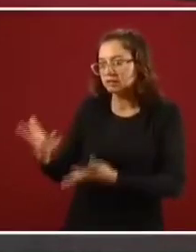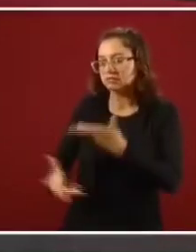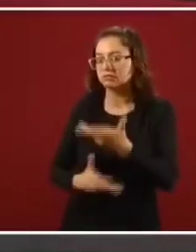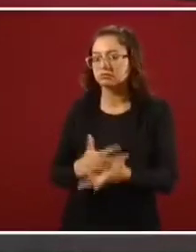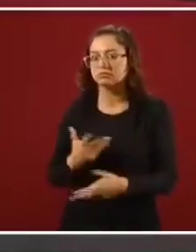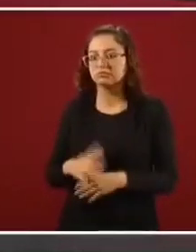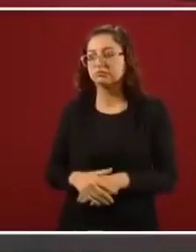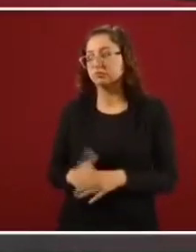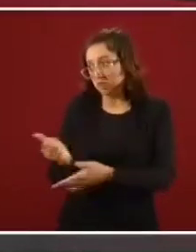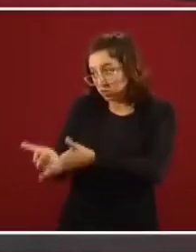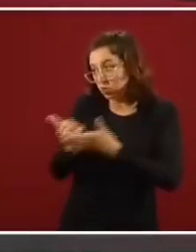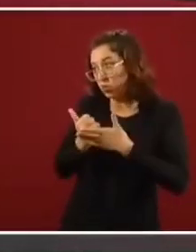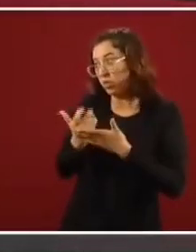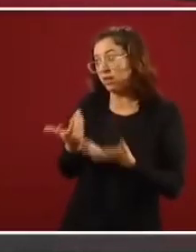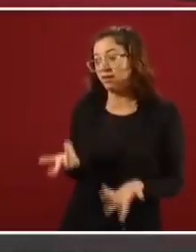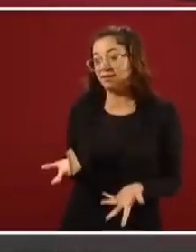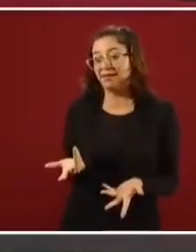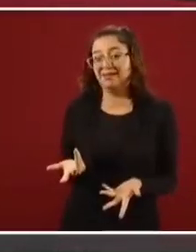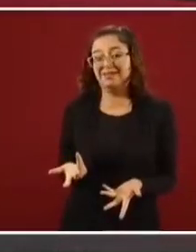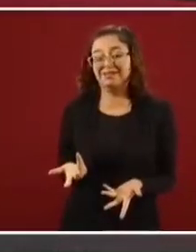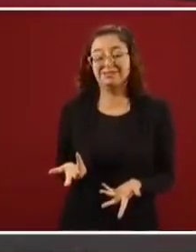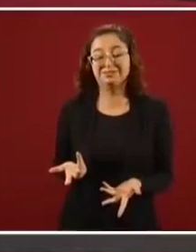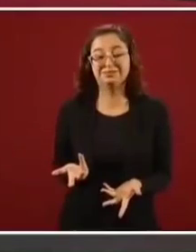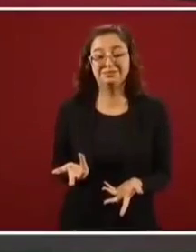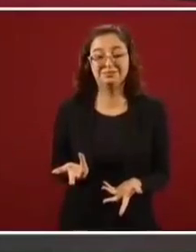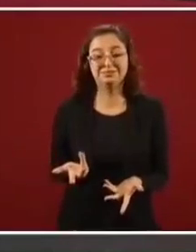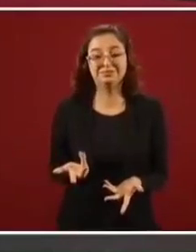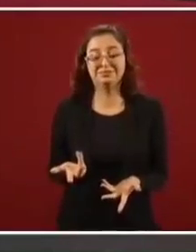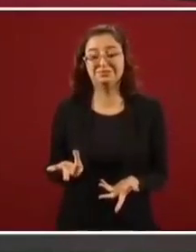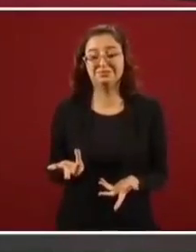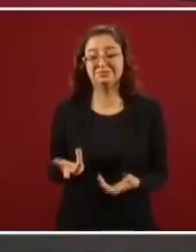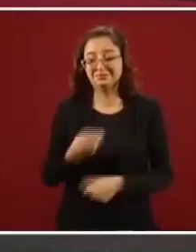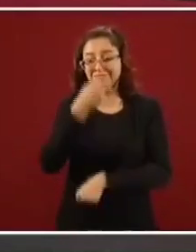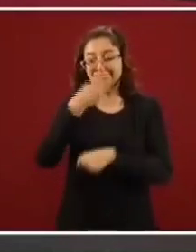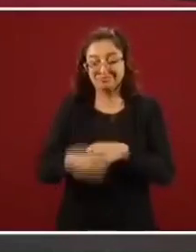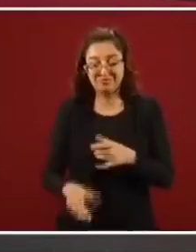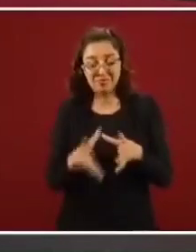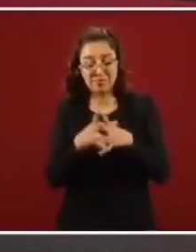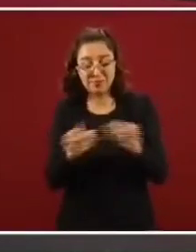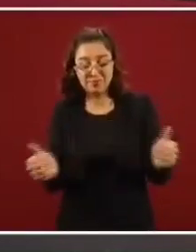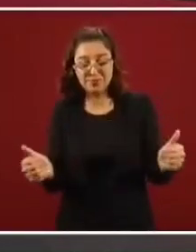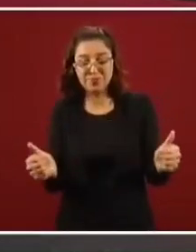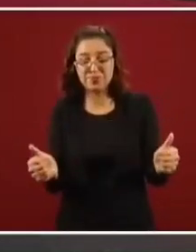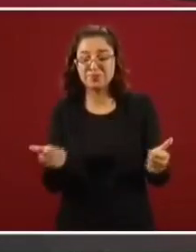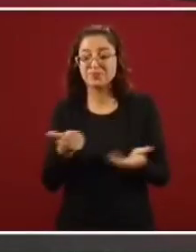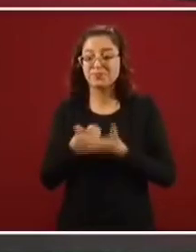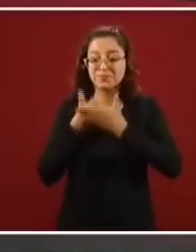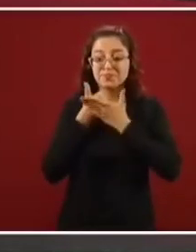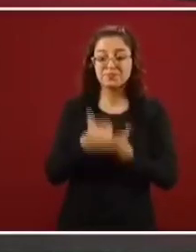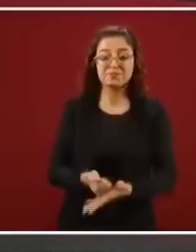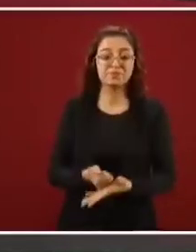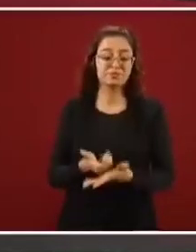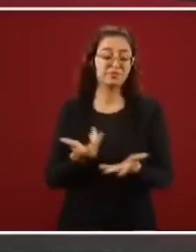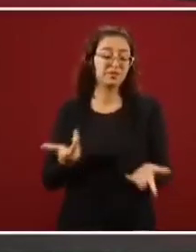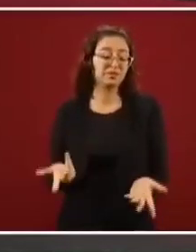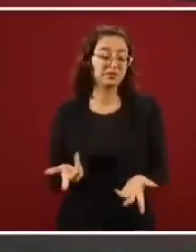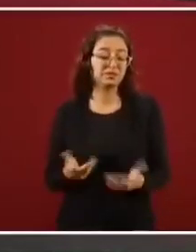y que ayuden, ¿no?, a que se repare el daño, que nos ayuden